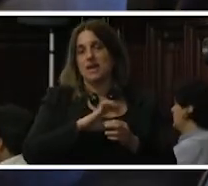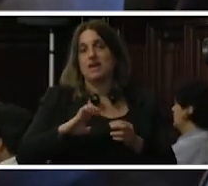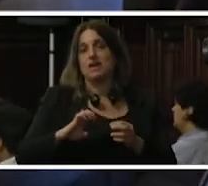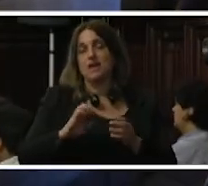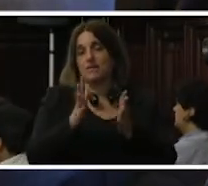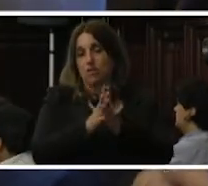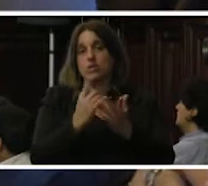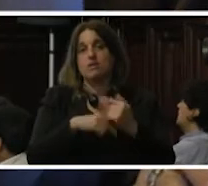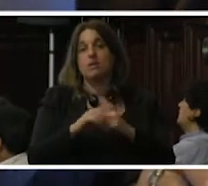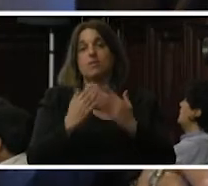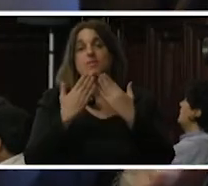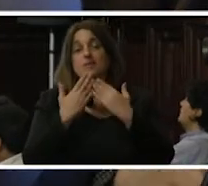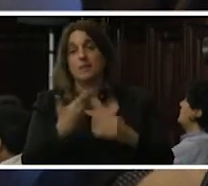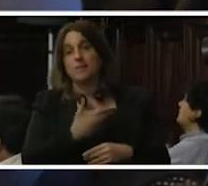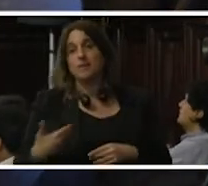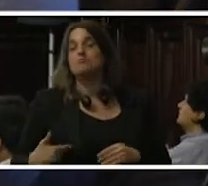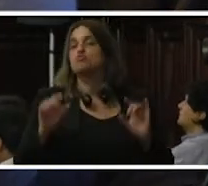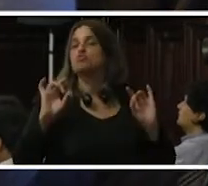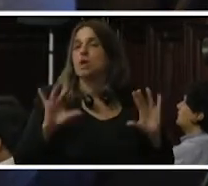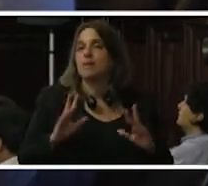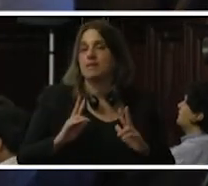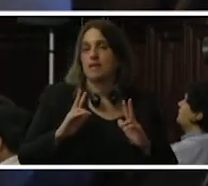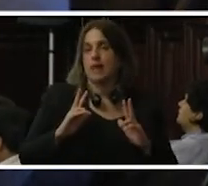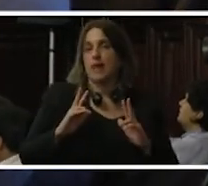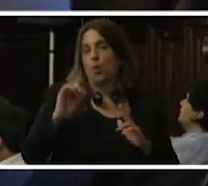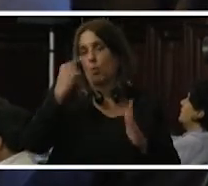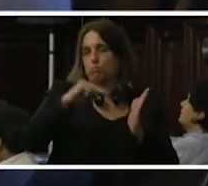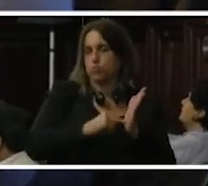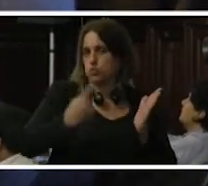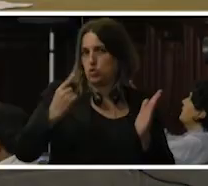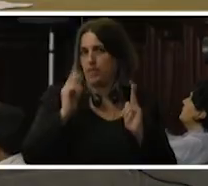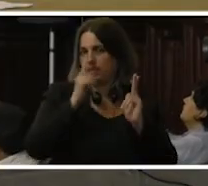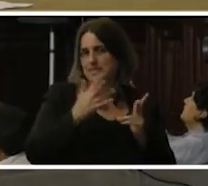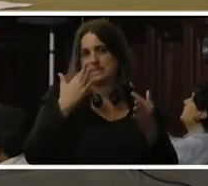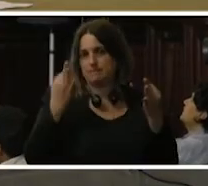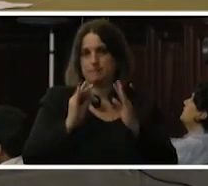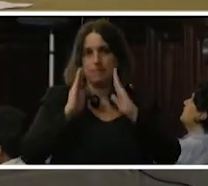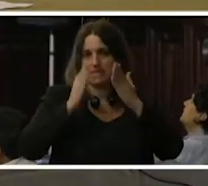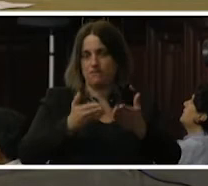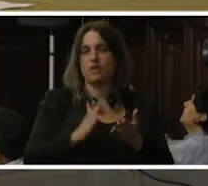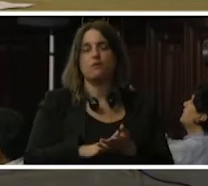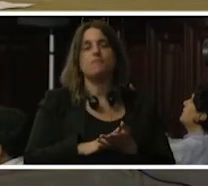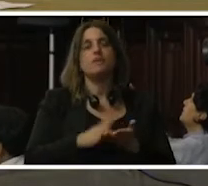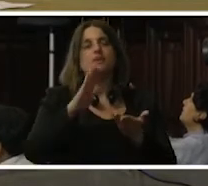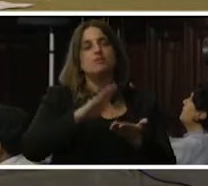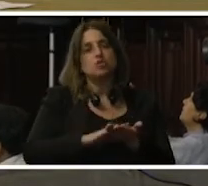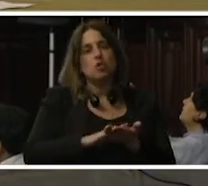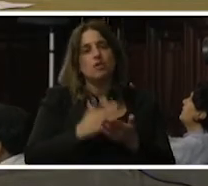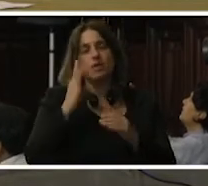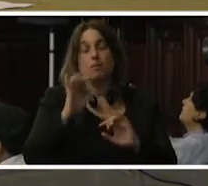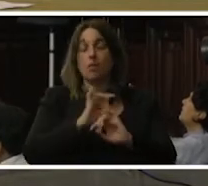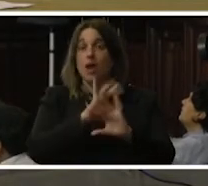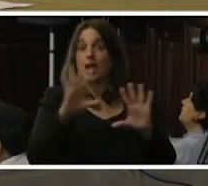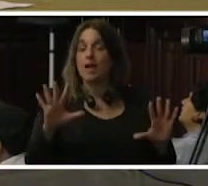Gracias, presidente. Con su venia, solamente un punto específico, y es que es claro que un